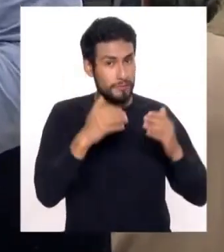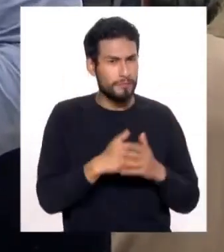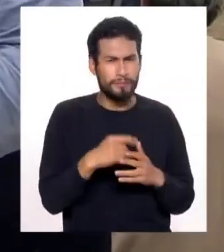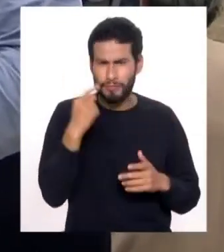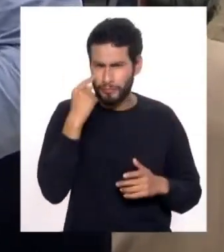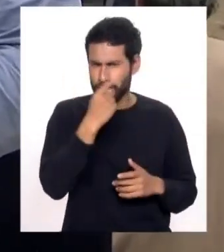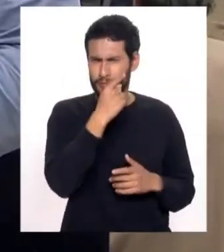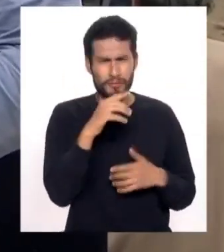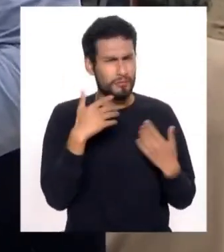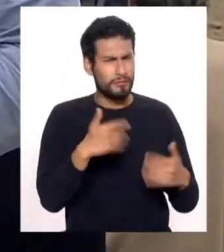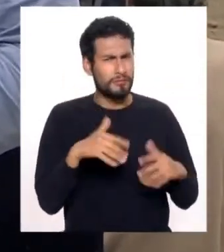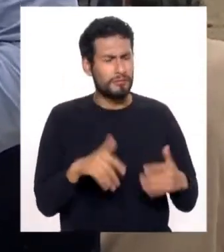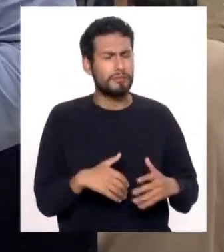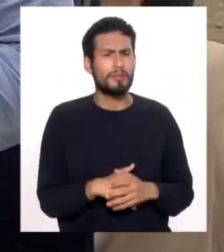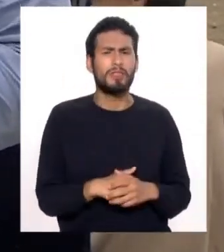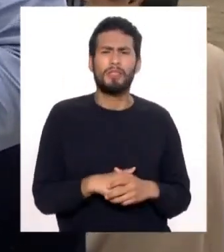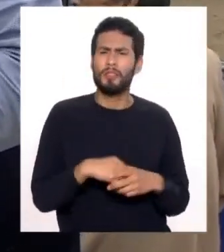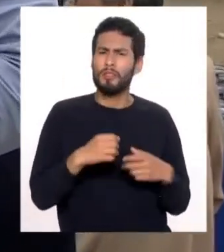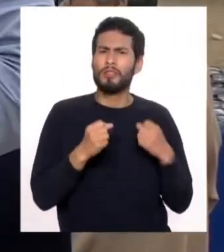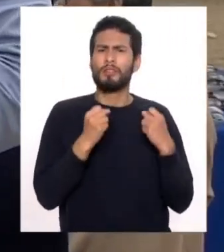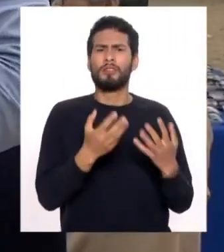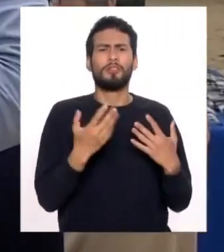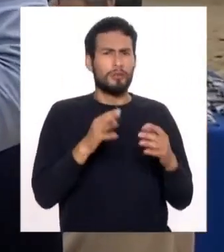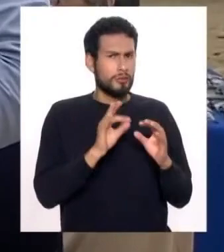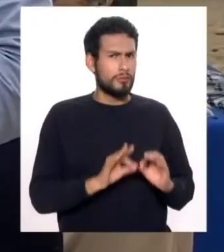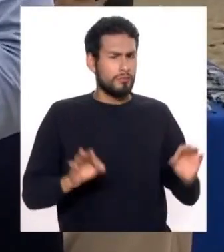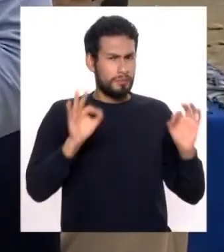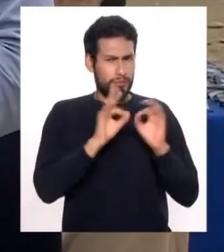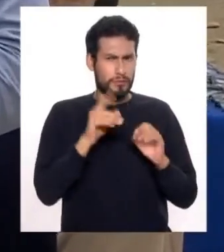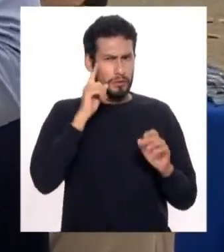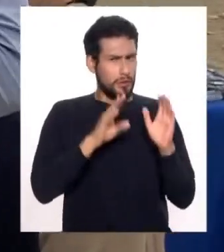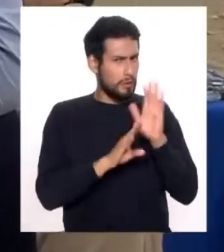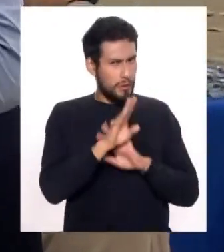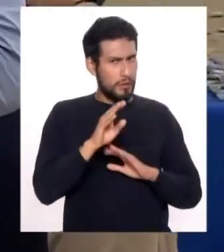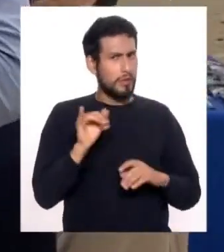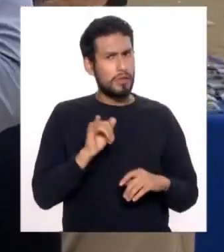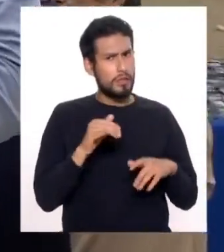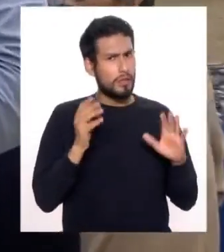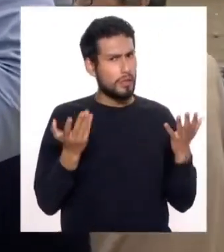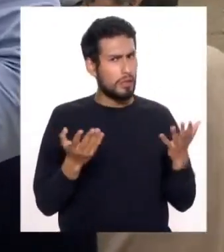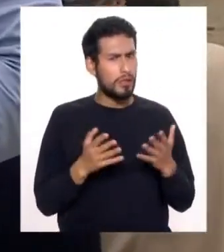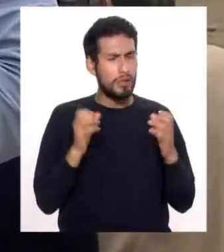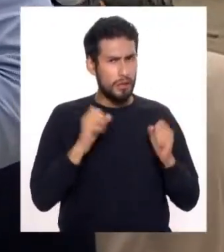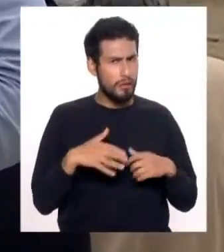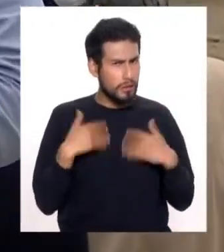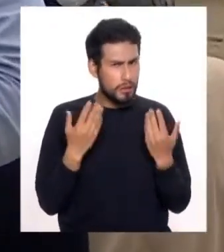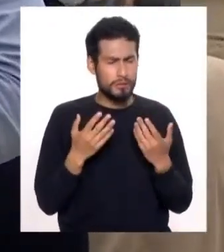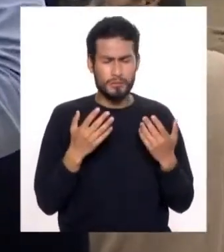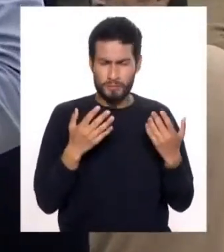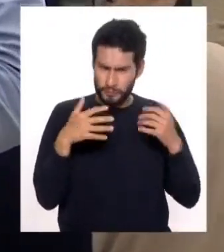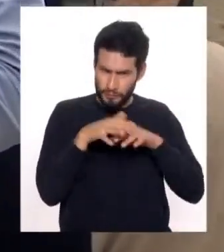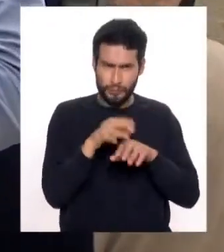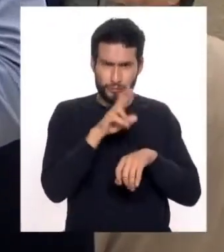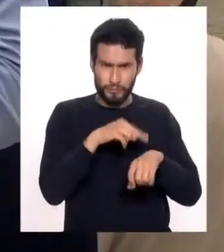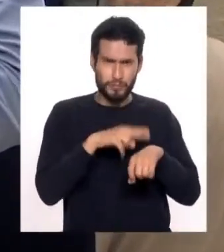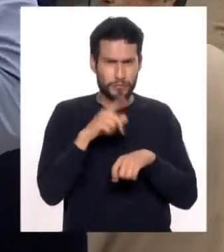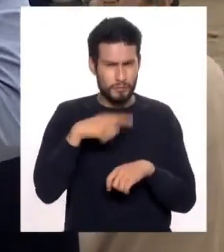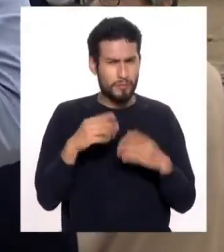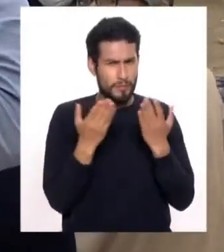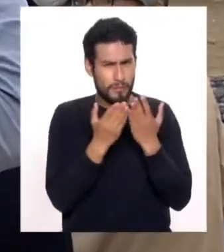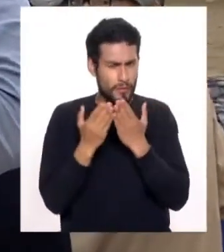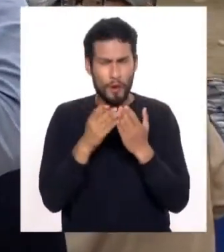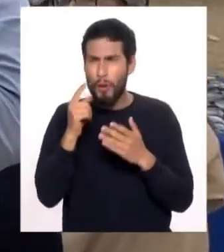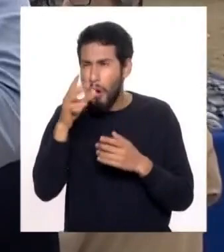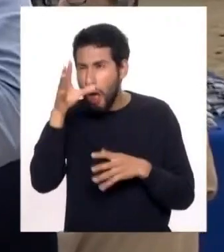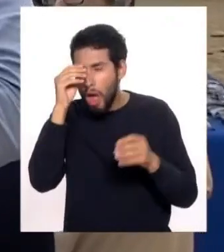vista es una función fundamental para el desarrollo y también para la integración natural de los niños en el colegio, de